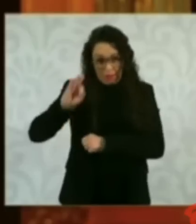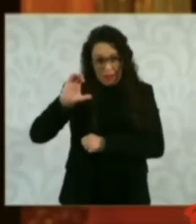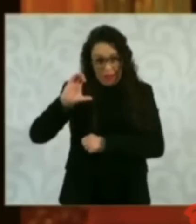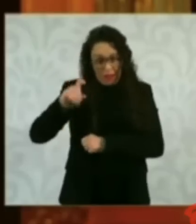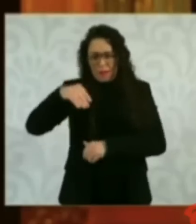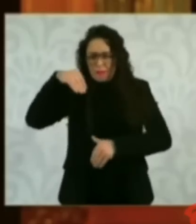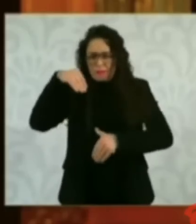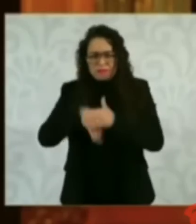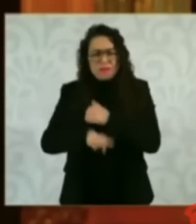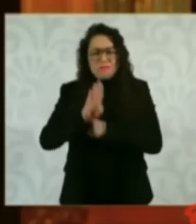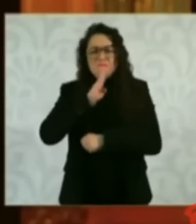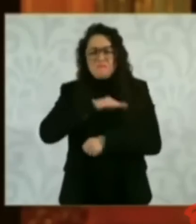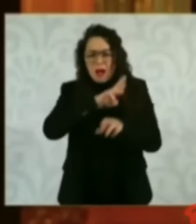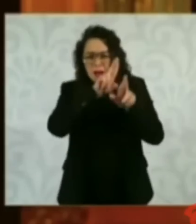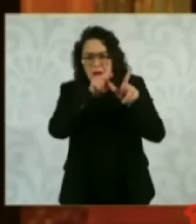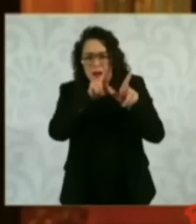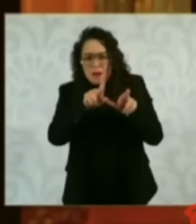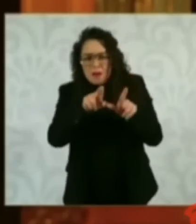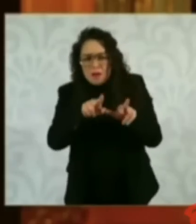Y después siguió,